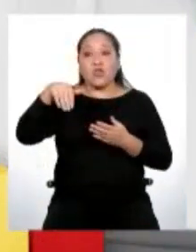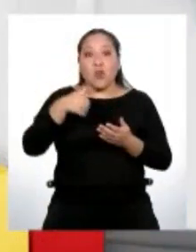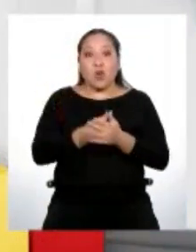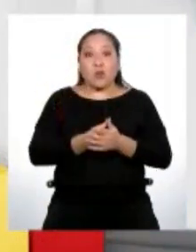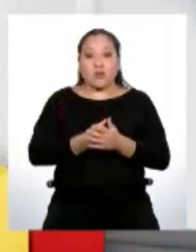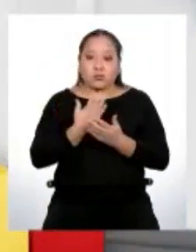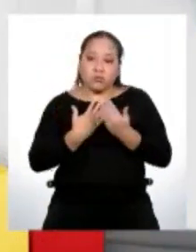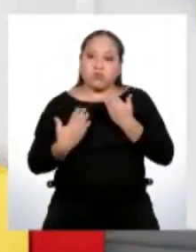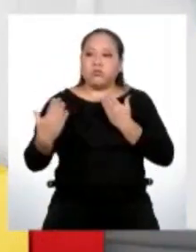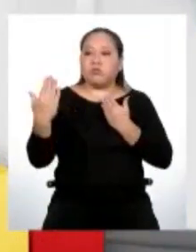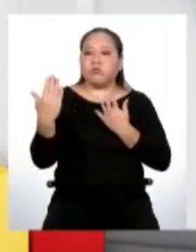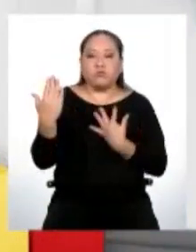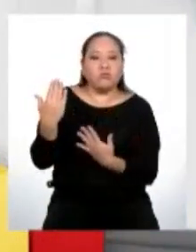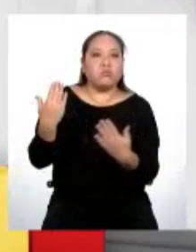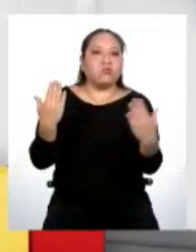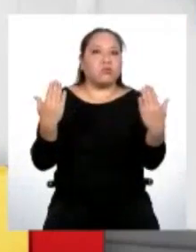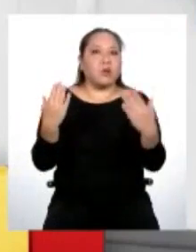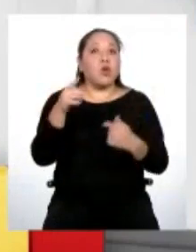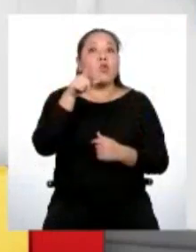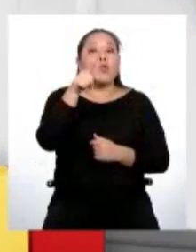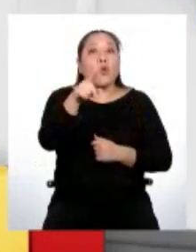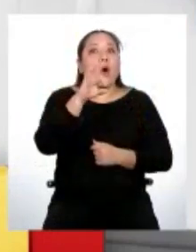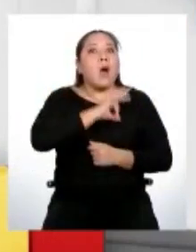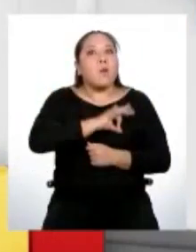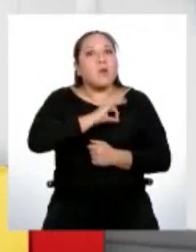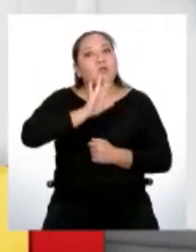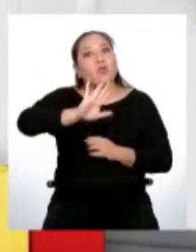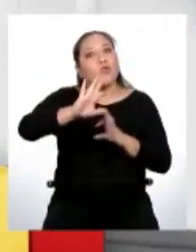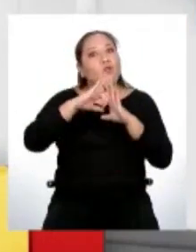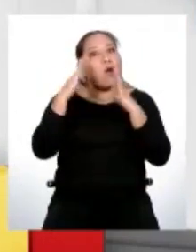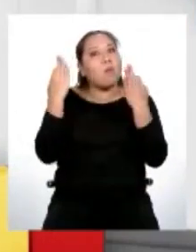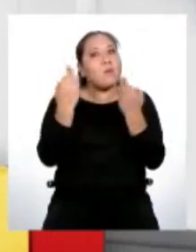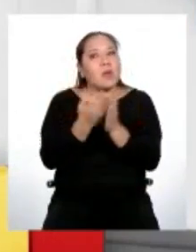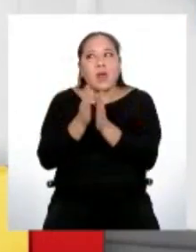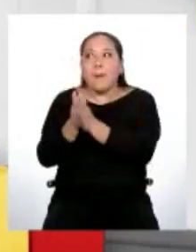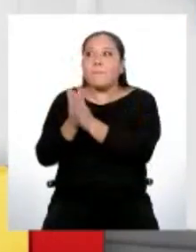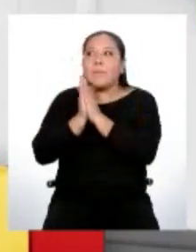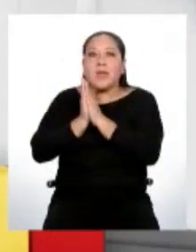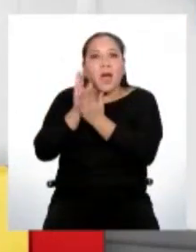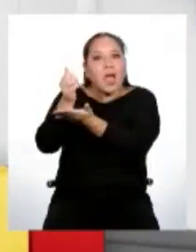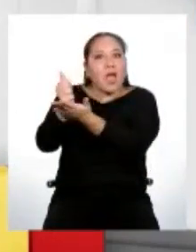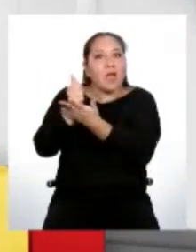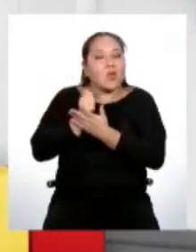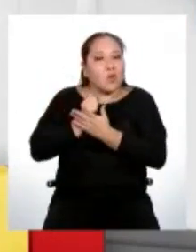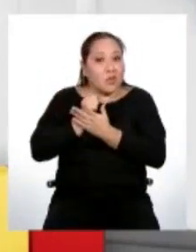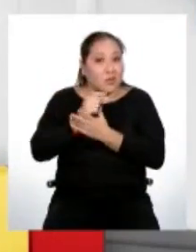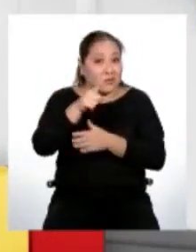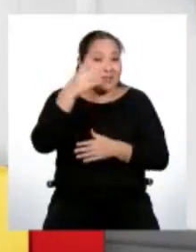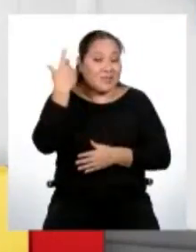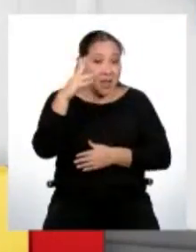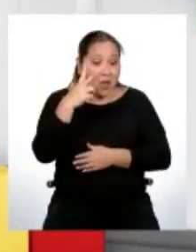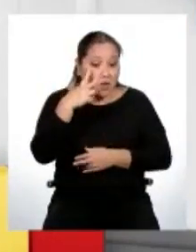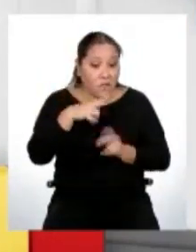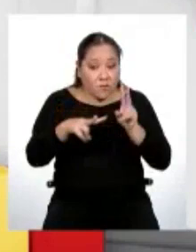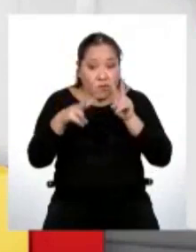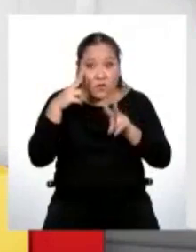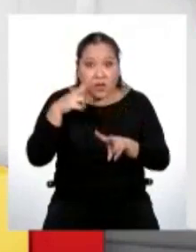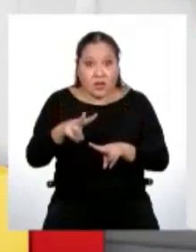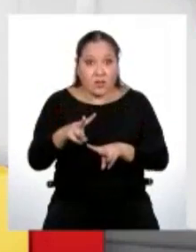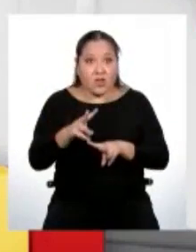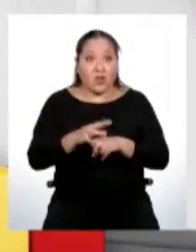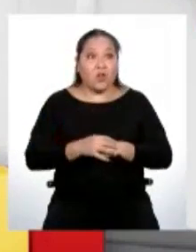una pantalla. Tú sí aprovecha a tus familiares y pídeles que te ayuden. Ya se habrán dado cuenta los que